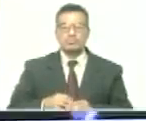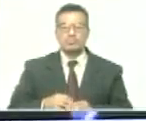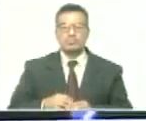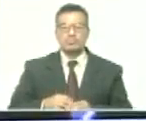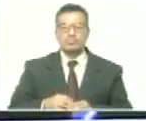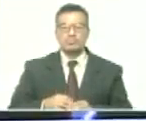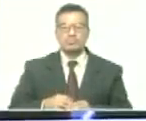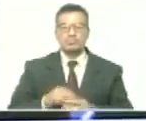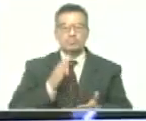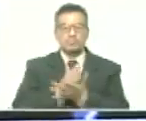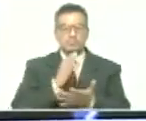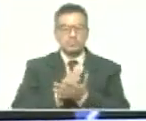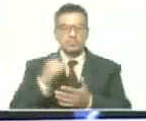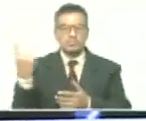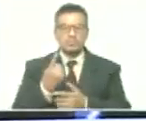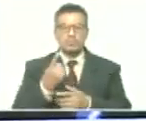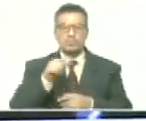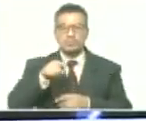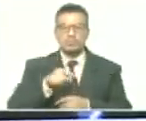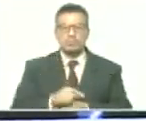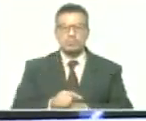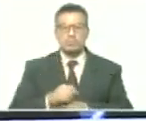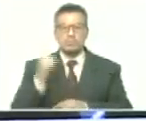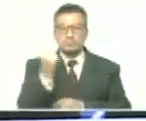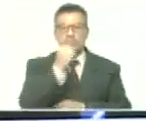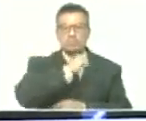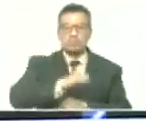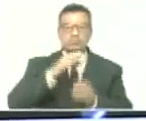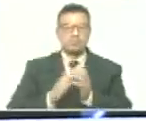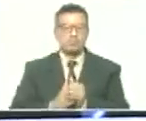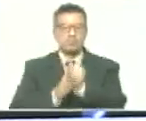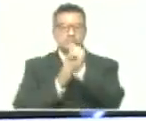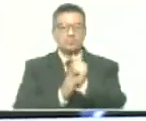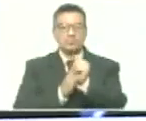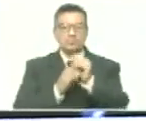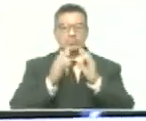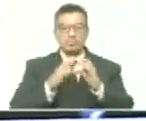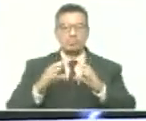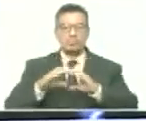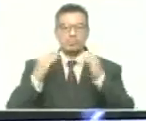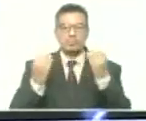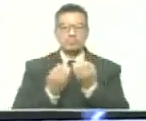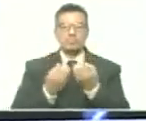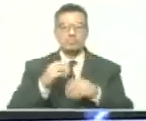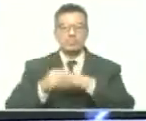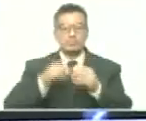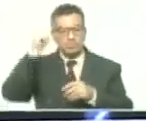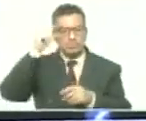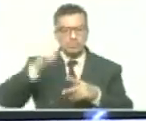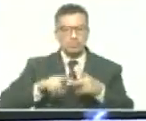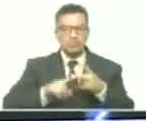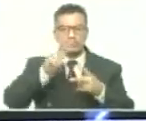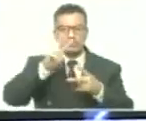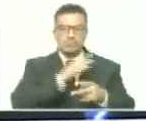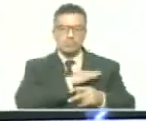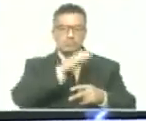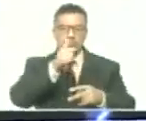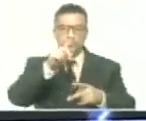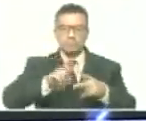Siempre, cada vez que hay, por ejemplo, matan a un líder de una organización criminal, como ocurrió hoy, al segundo al mando de